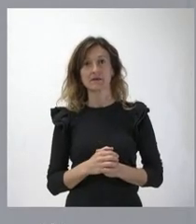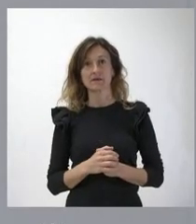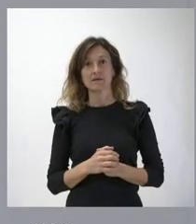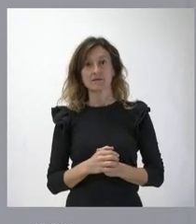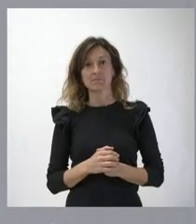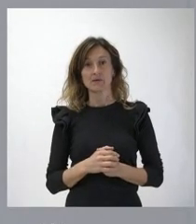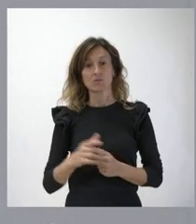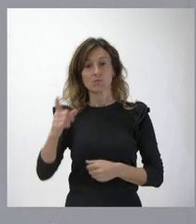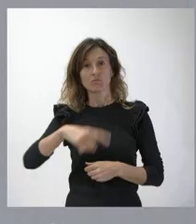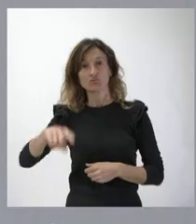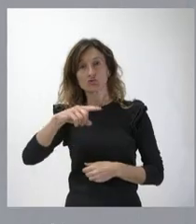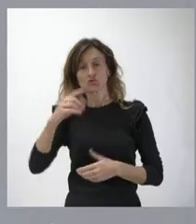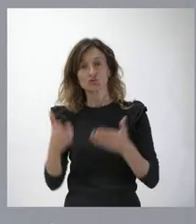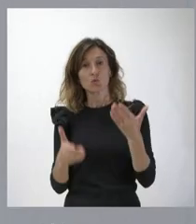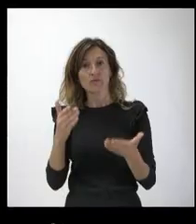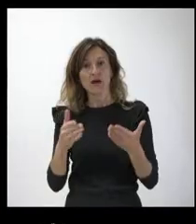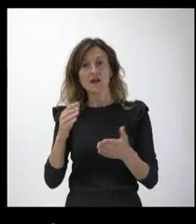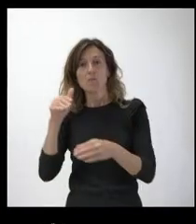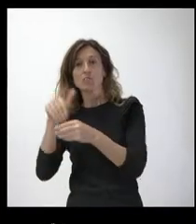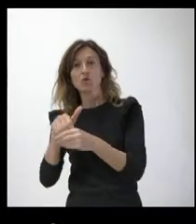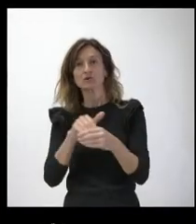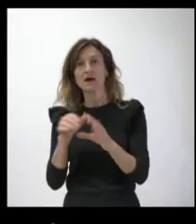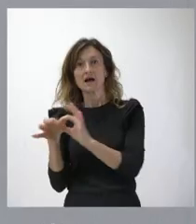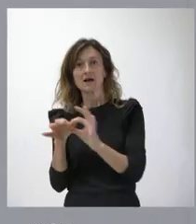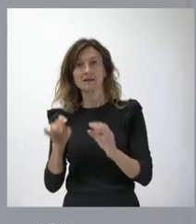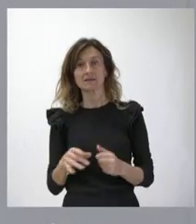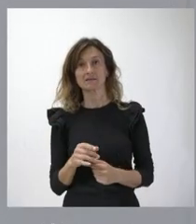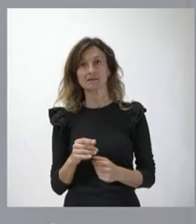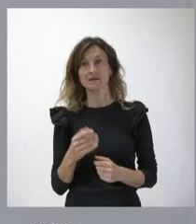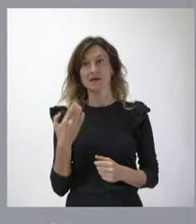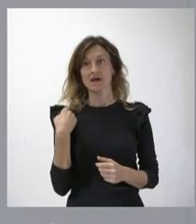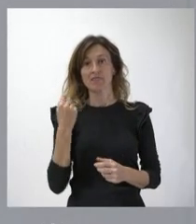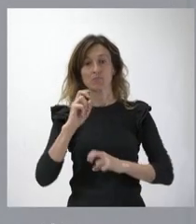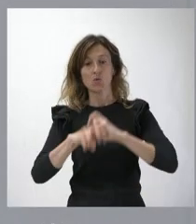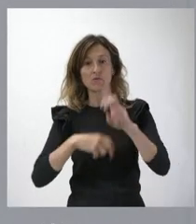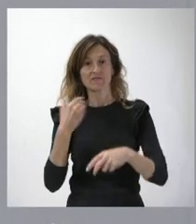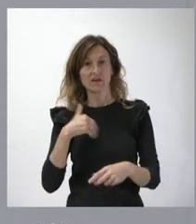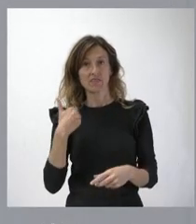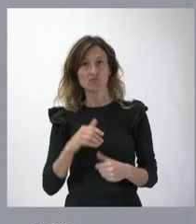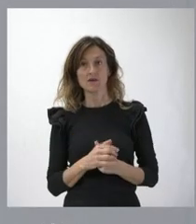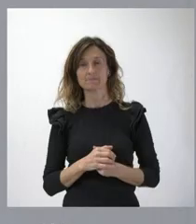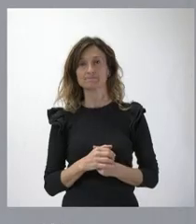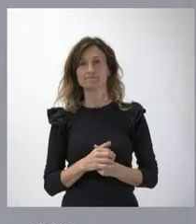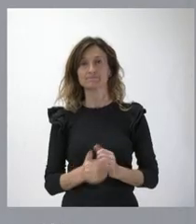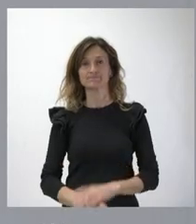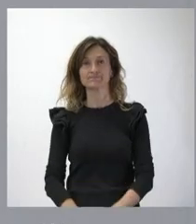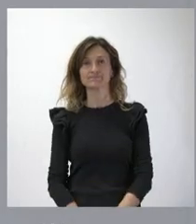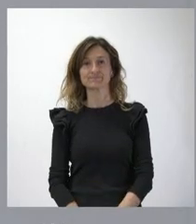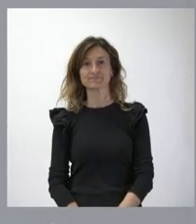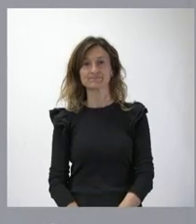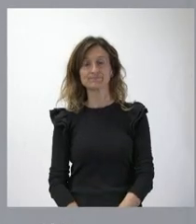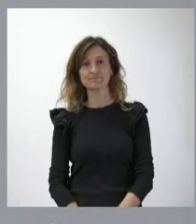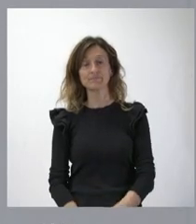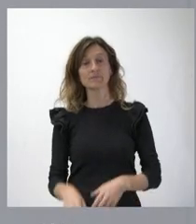juzgarán quién vota con quién Entonces ustedes no piensan modificar la ley del juego Lo acabamos de hacer recientemente Hola buenos días